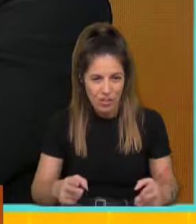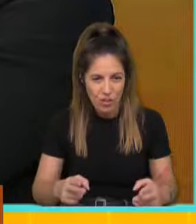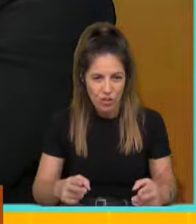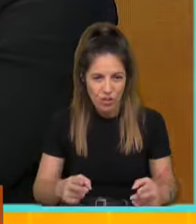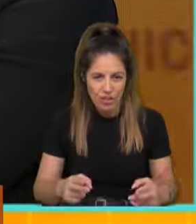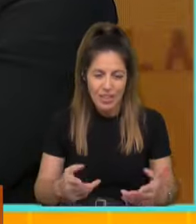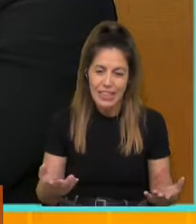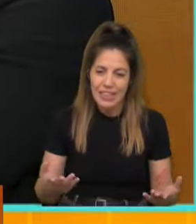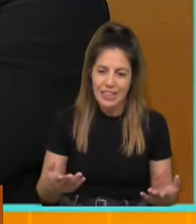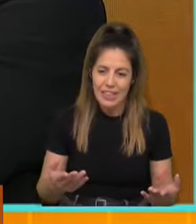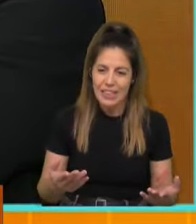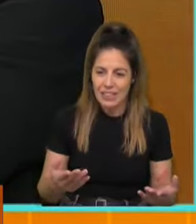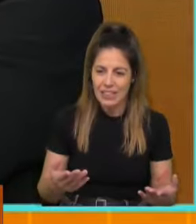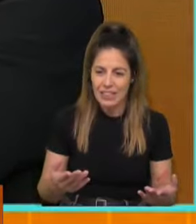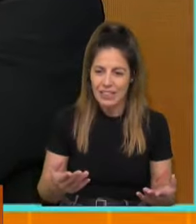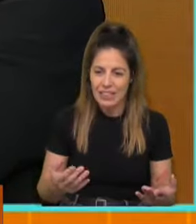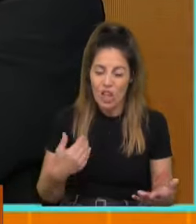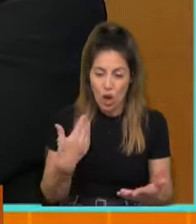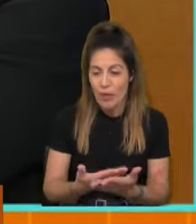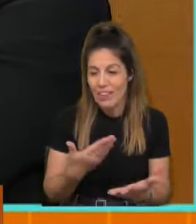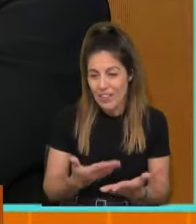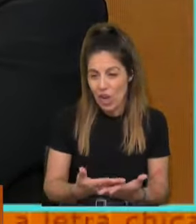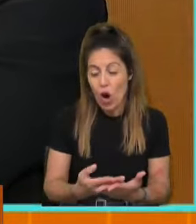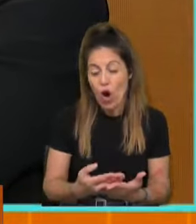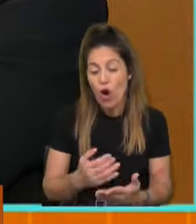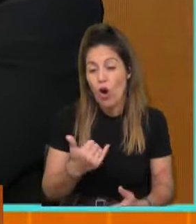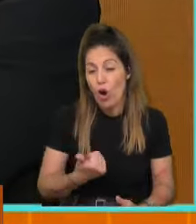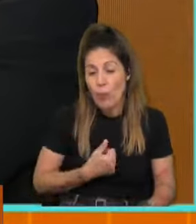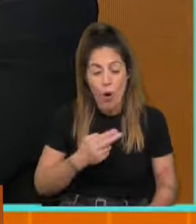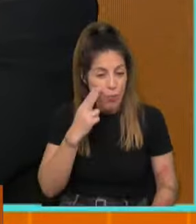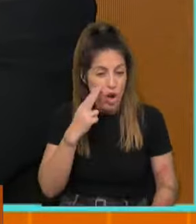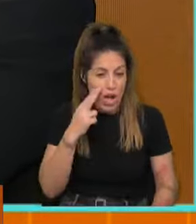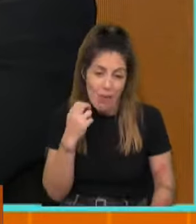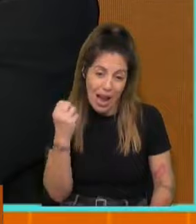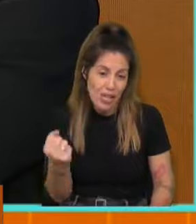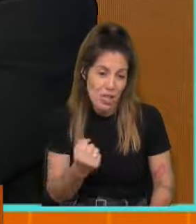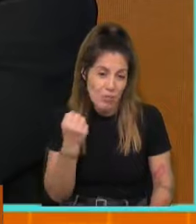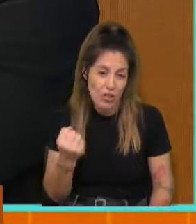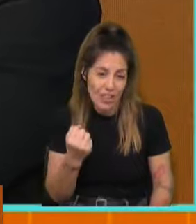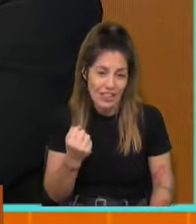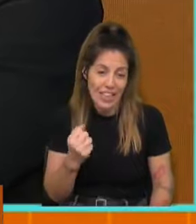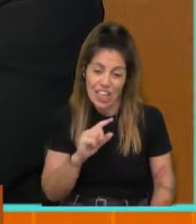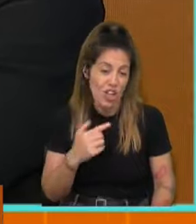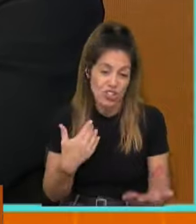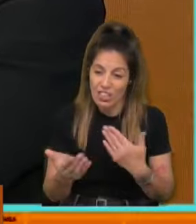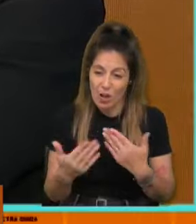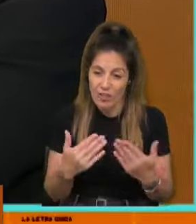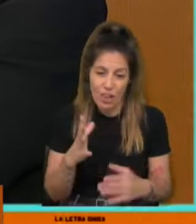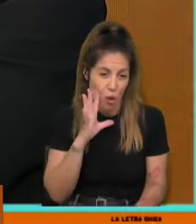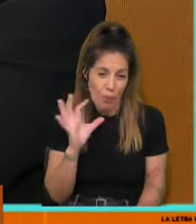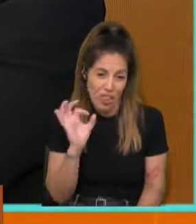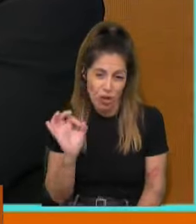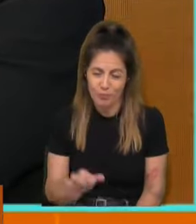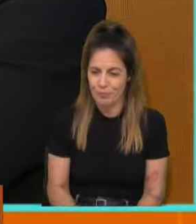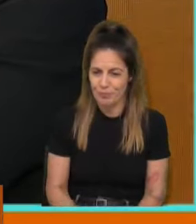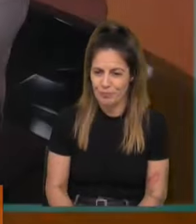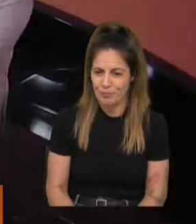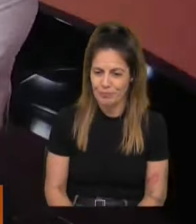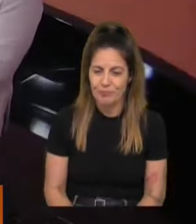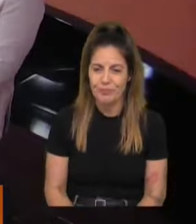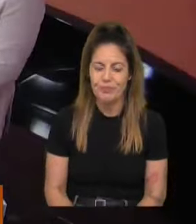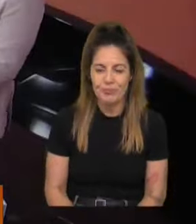intelectualmente si no hubiera planteado esto como un problema que me parece central y que no estaba siendo tratado hoy en la mesa Perdón